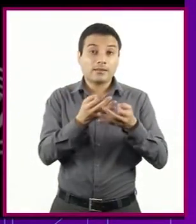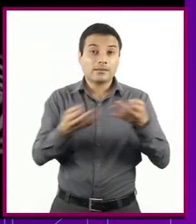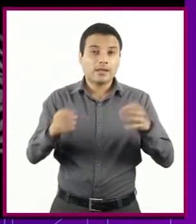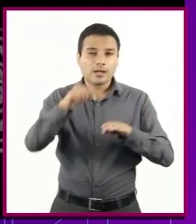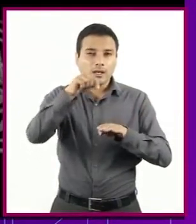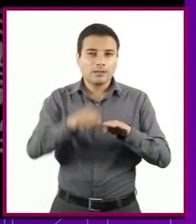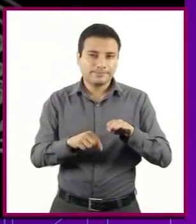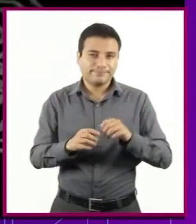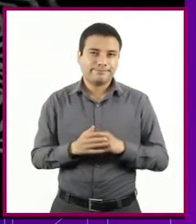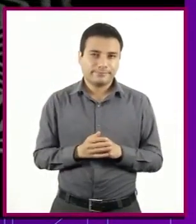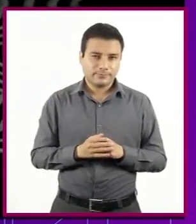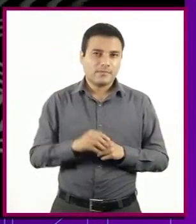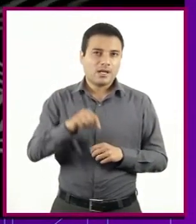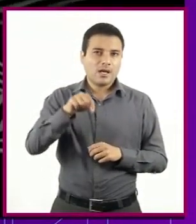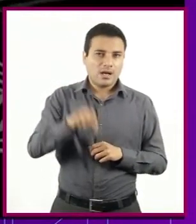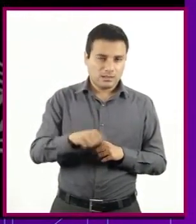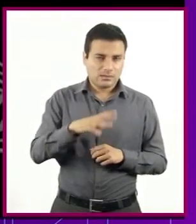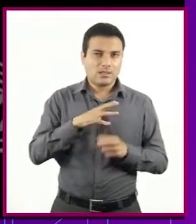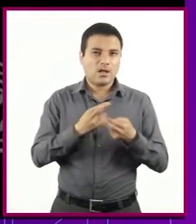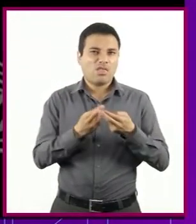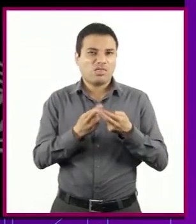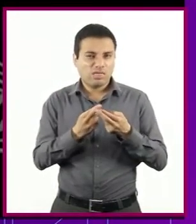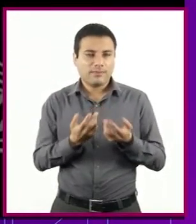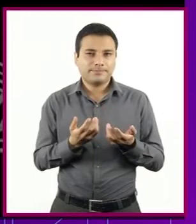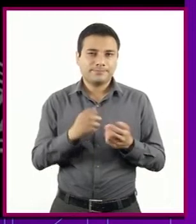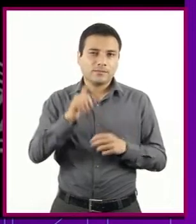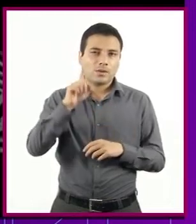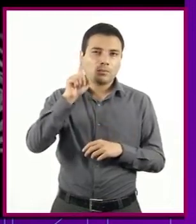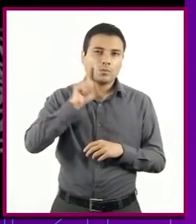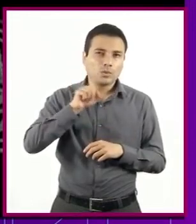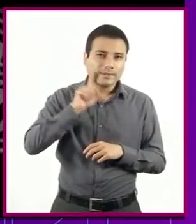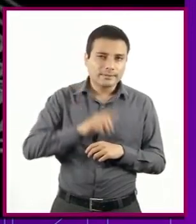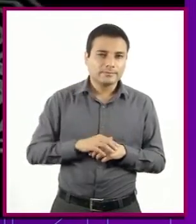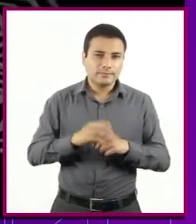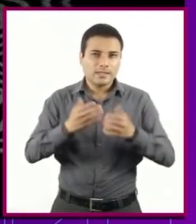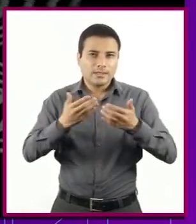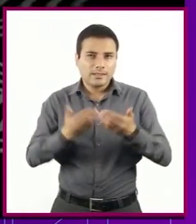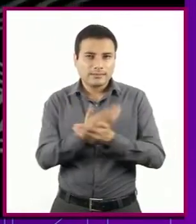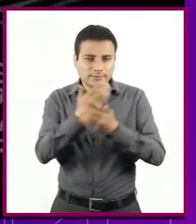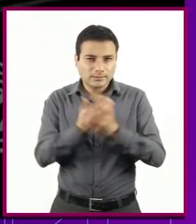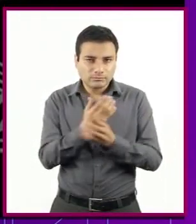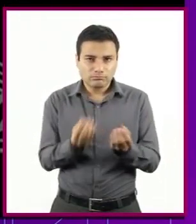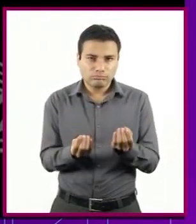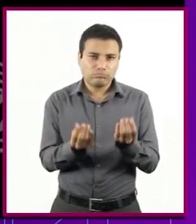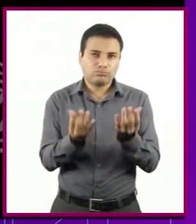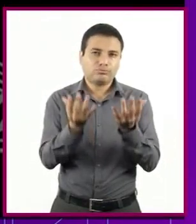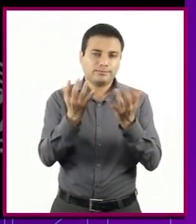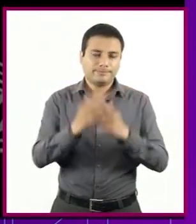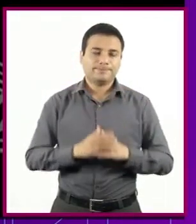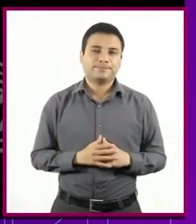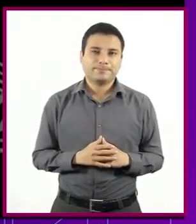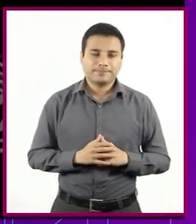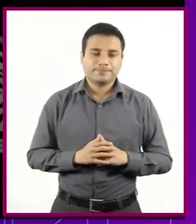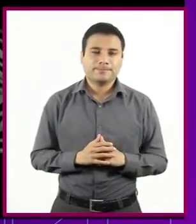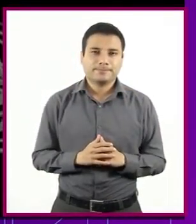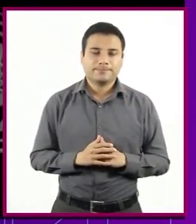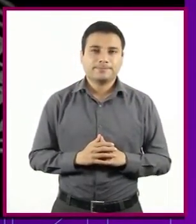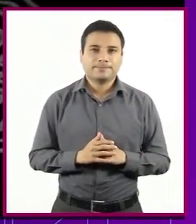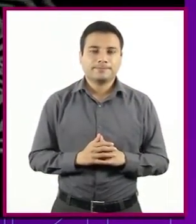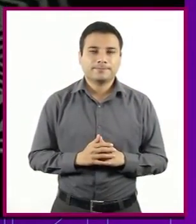y fertilidad, espacio de las fuerzas femeninas y reproductivas del mundo mesoamericano.